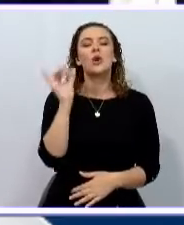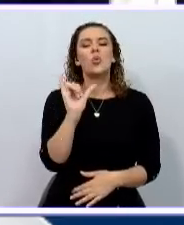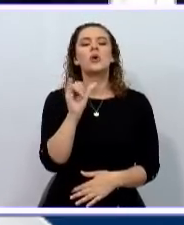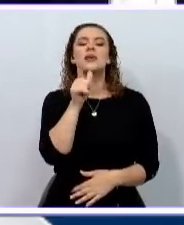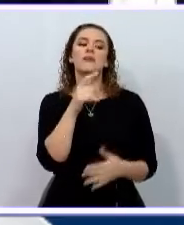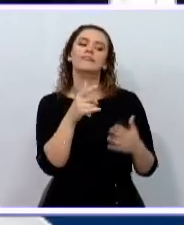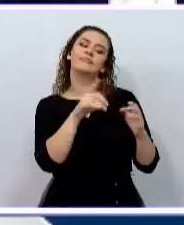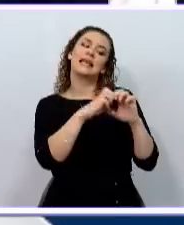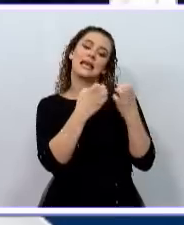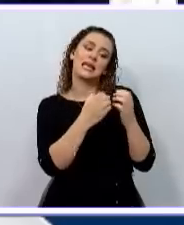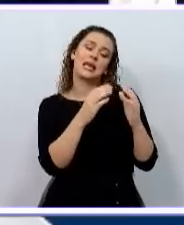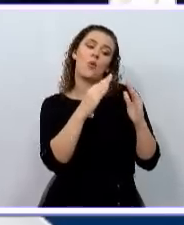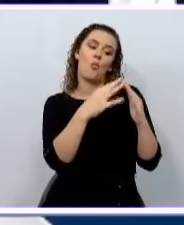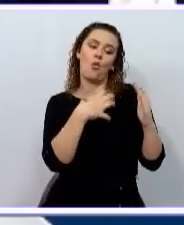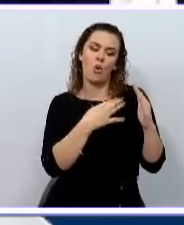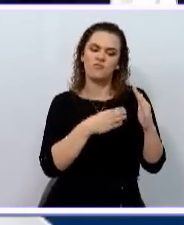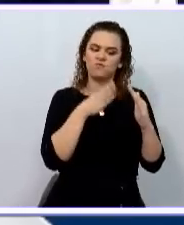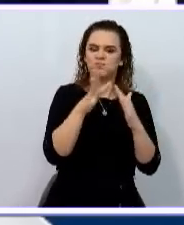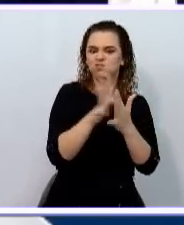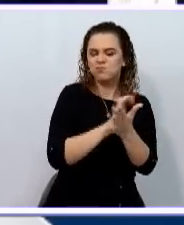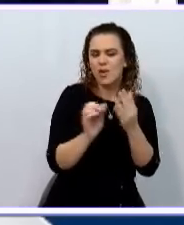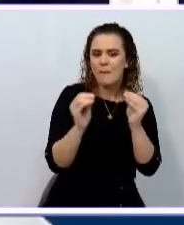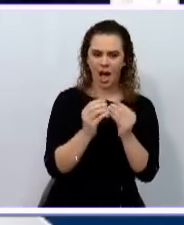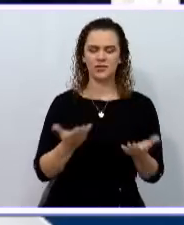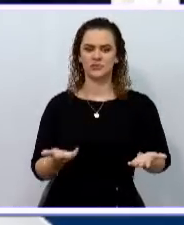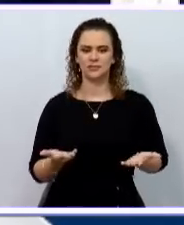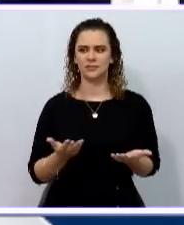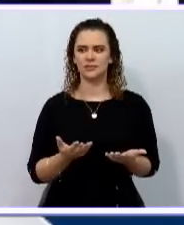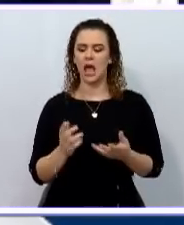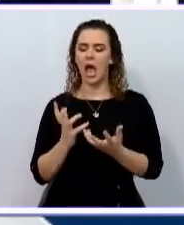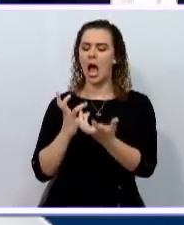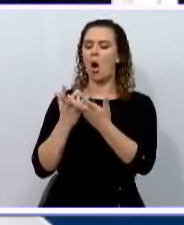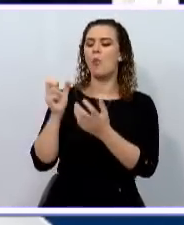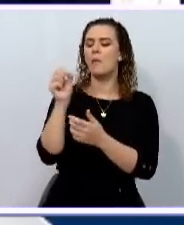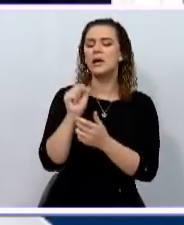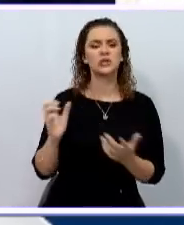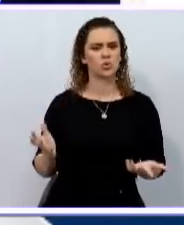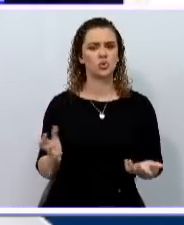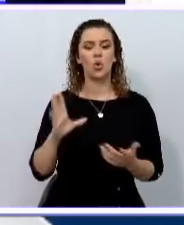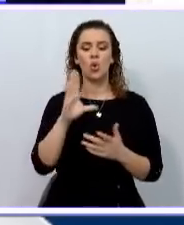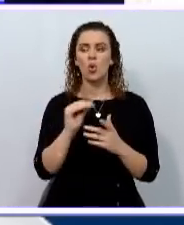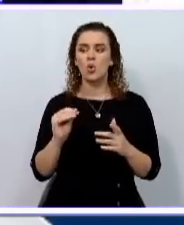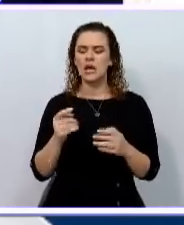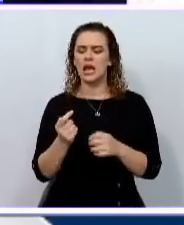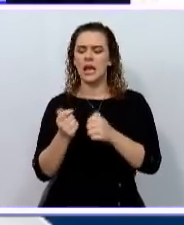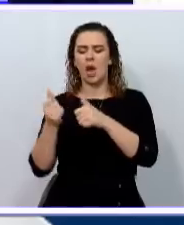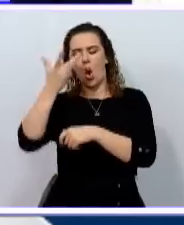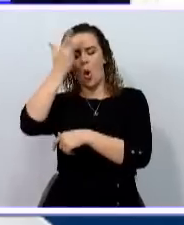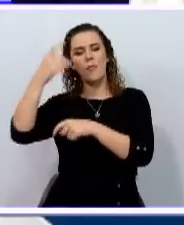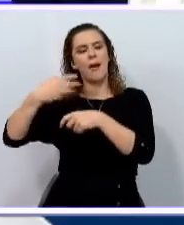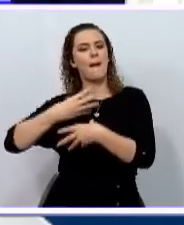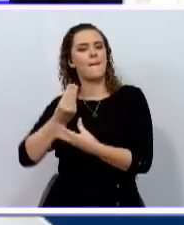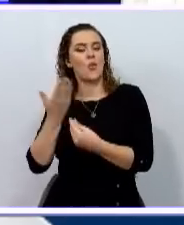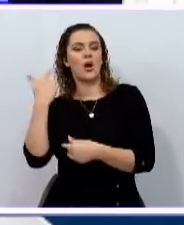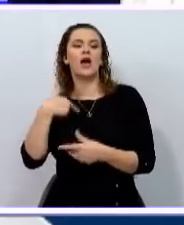mérito el equipo local en ir por más en no digamos acomodarse a la situación e incluso despejar miedos anteriores ahí donde